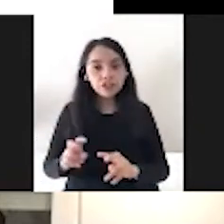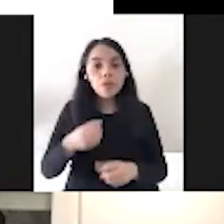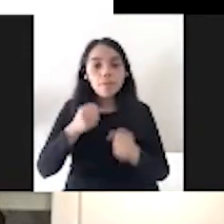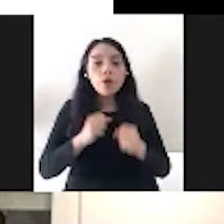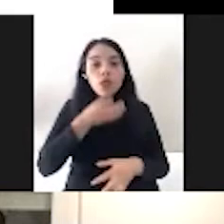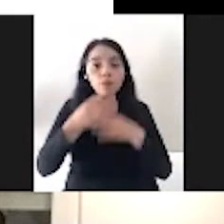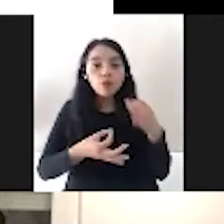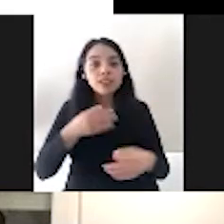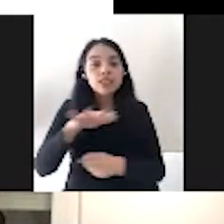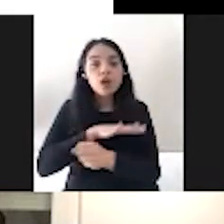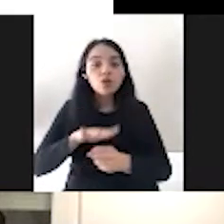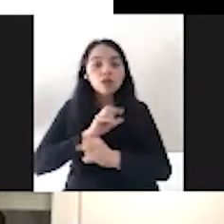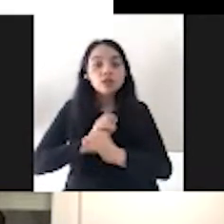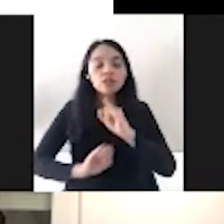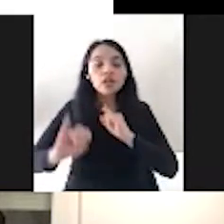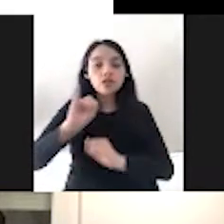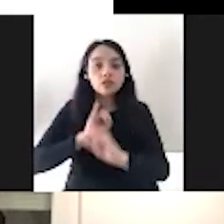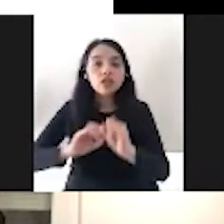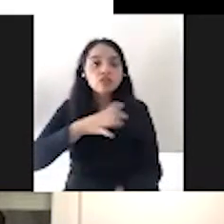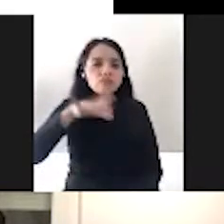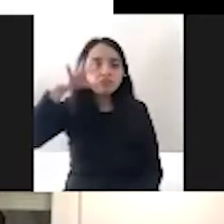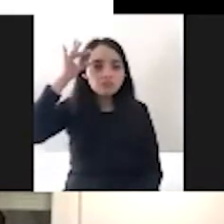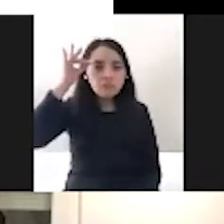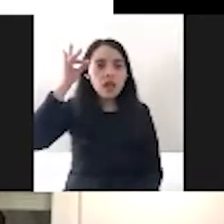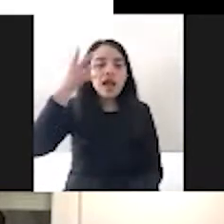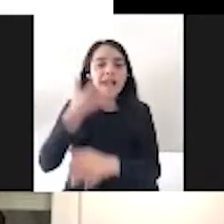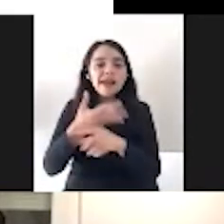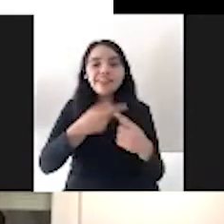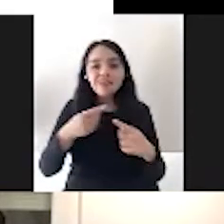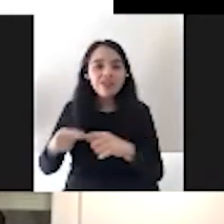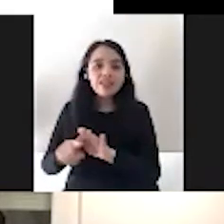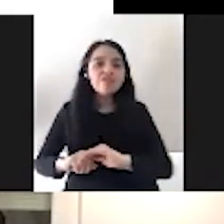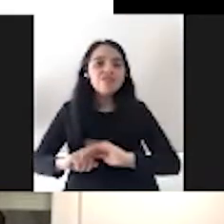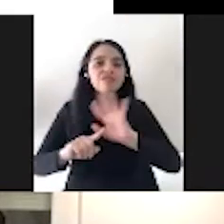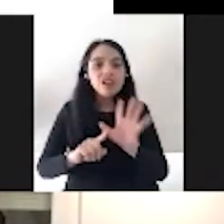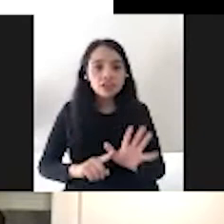internacional damos cuenta de que existen varios factores